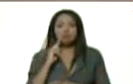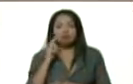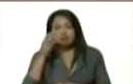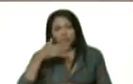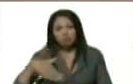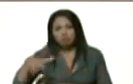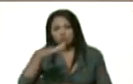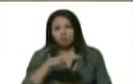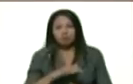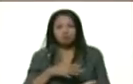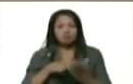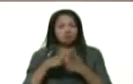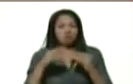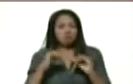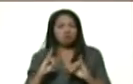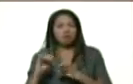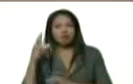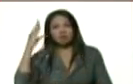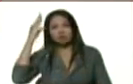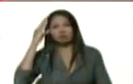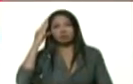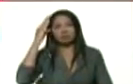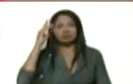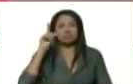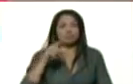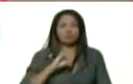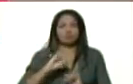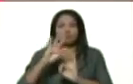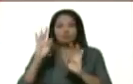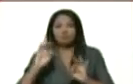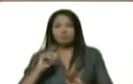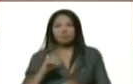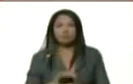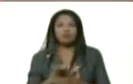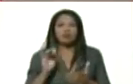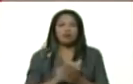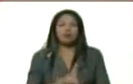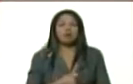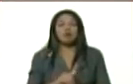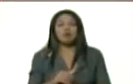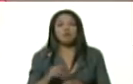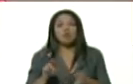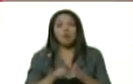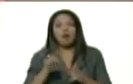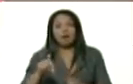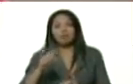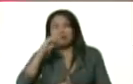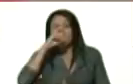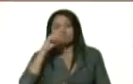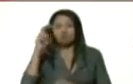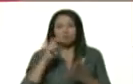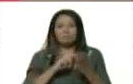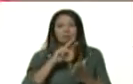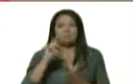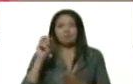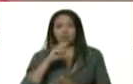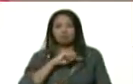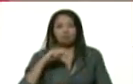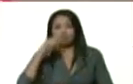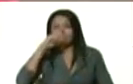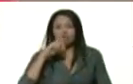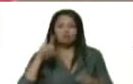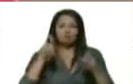Pueblo, y sobre todo con la conciencia de ustedes, queridos compatriotas, este año 2020 es nuestro